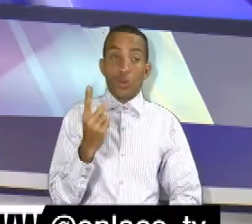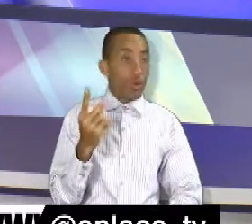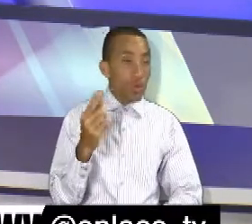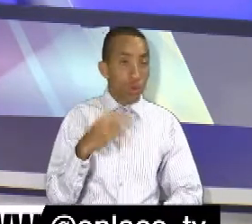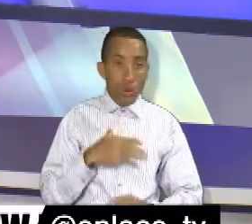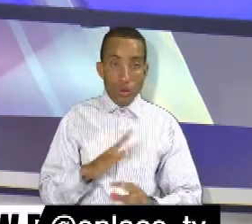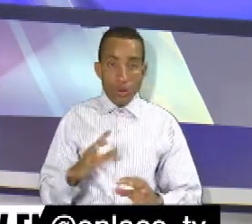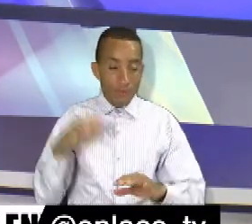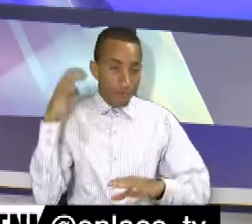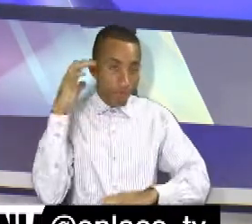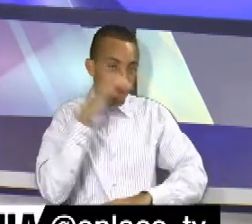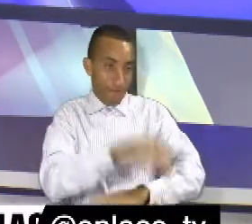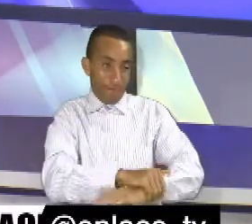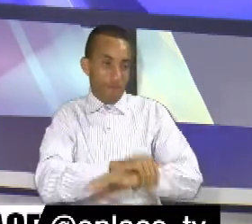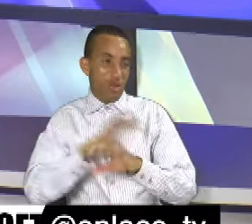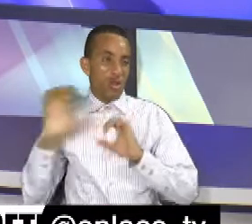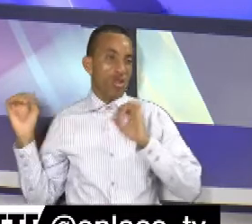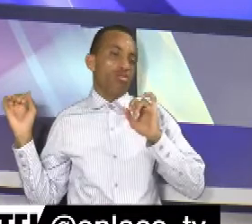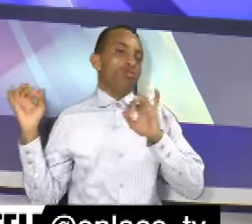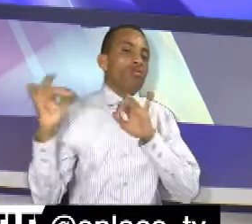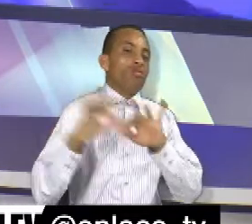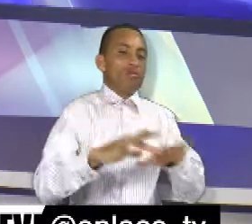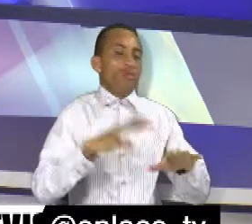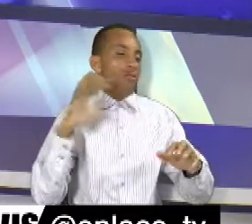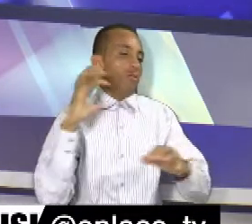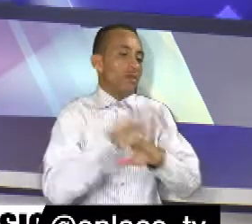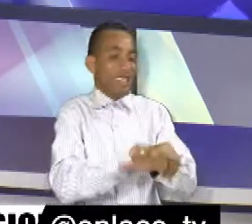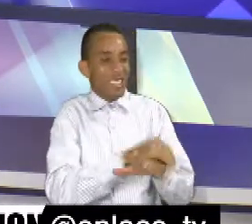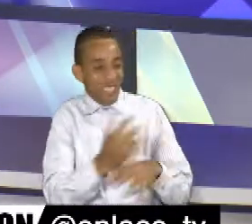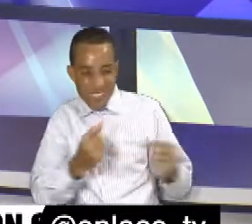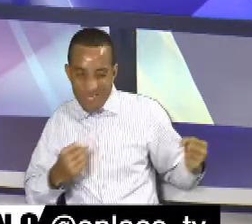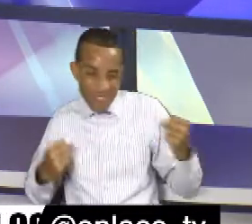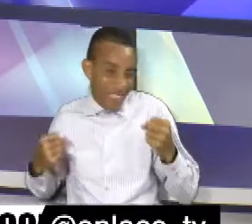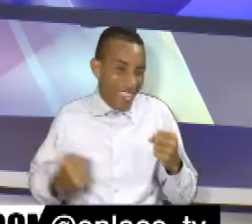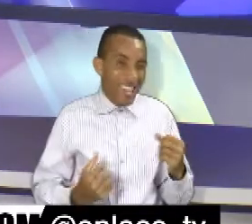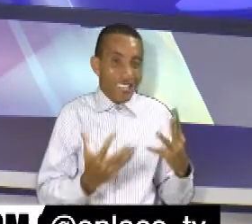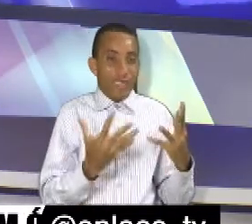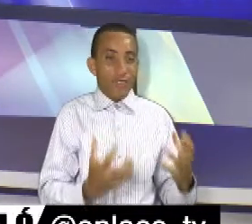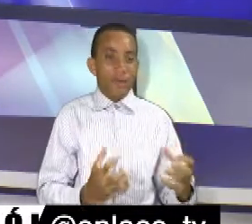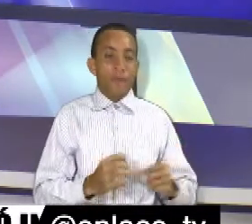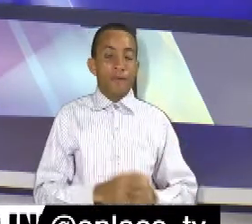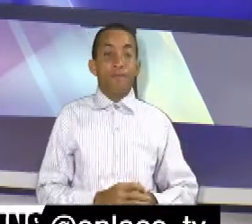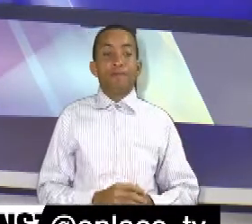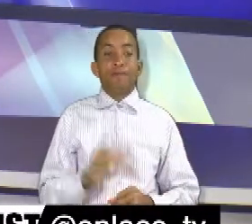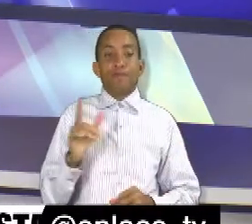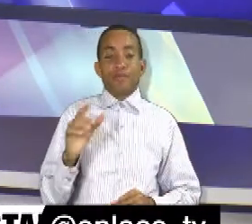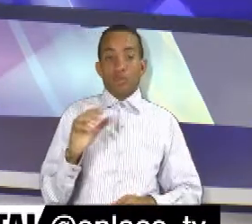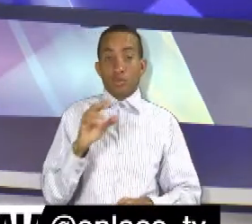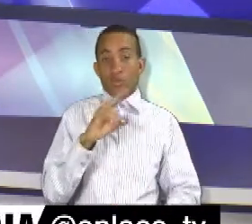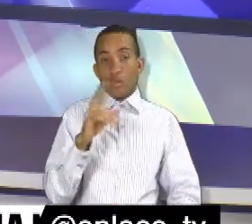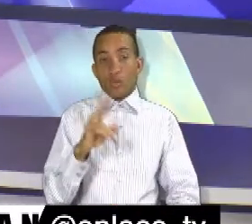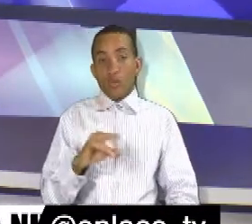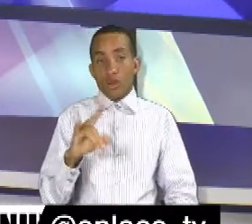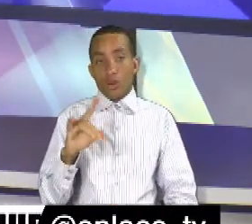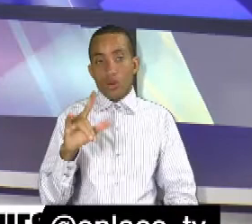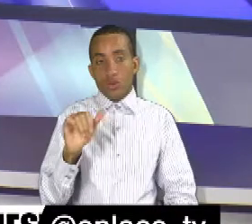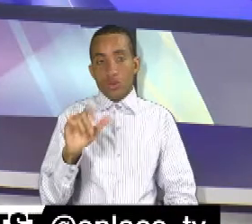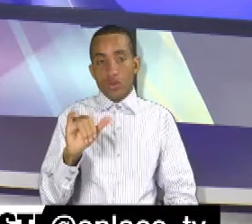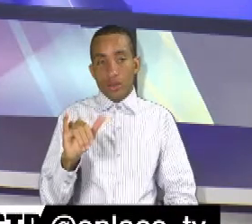fue retenido por los ciudadanos, quienes intentaron lincharlo. Zulayu Cross estuvo en el lugar de la noticia y nos preparó el siguiente